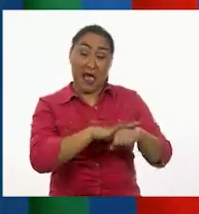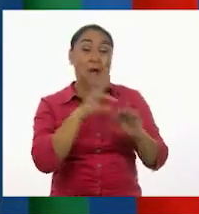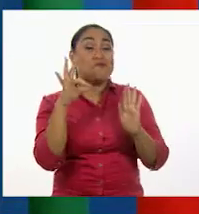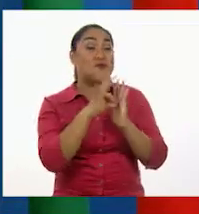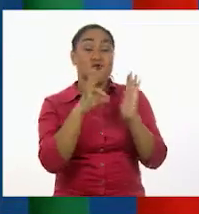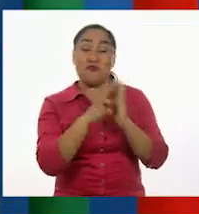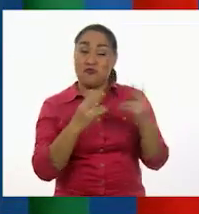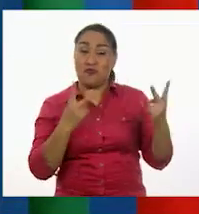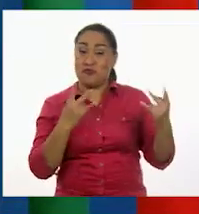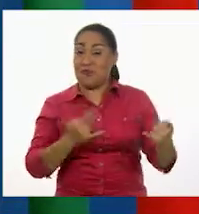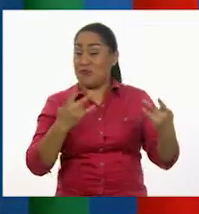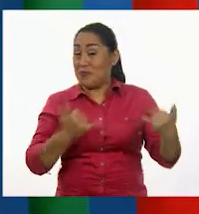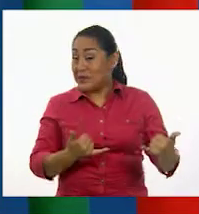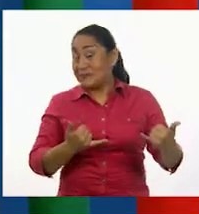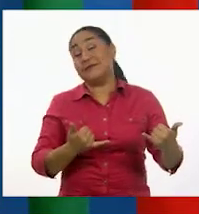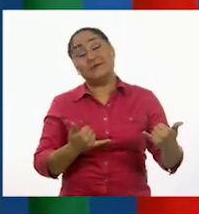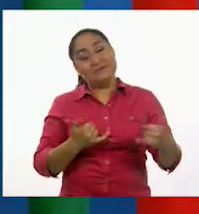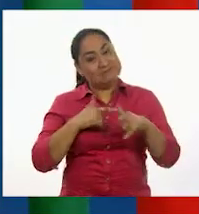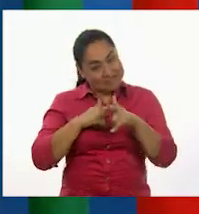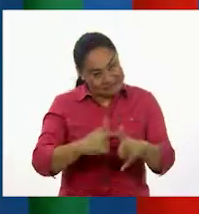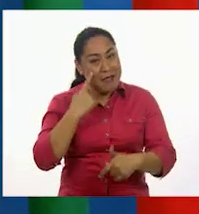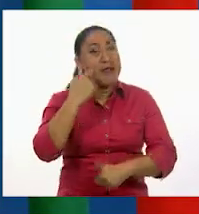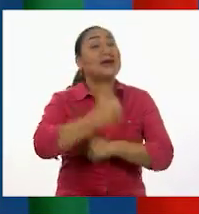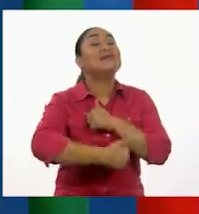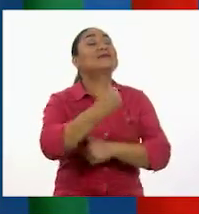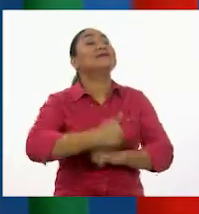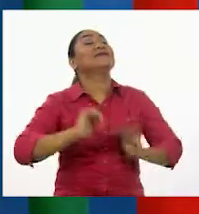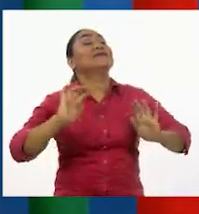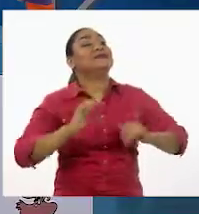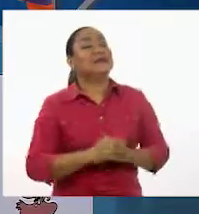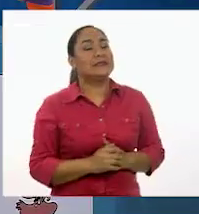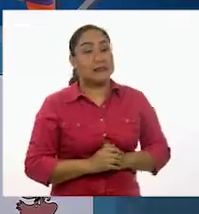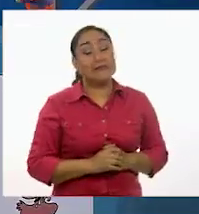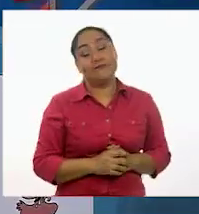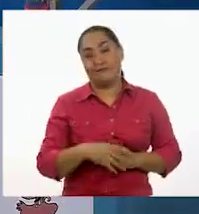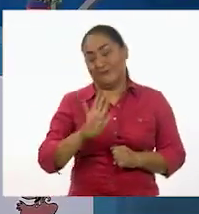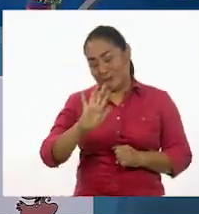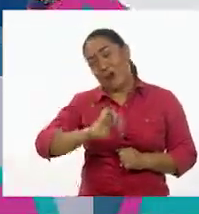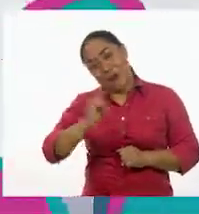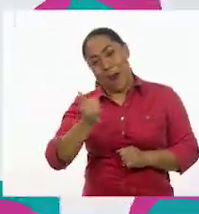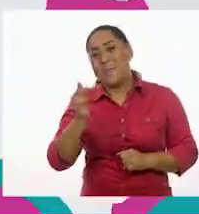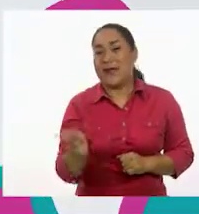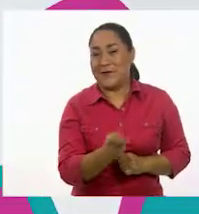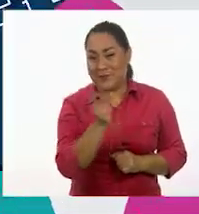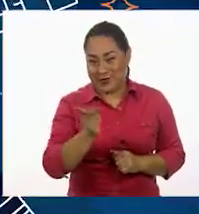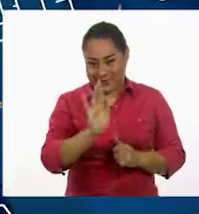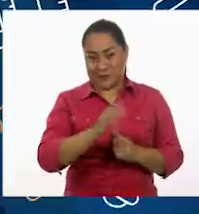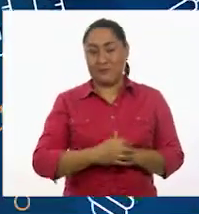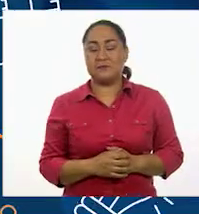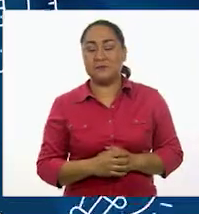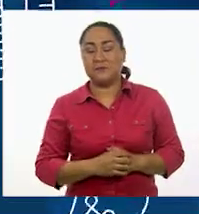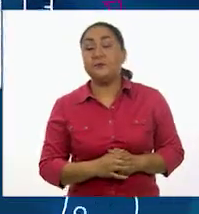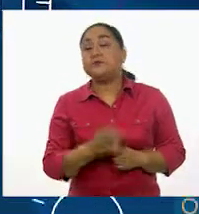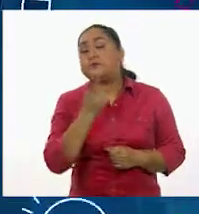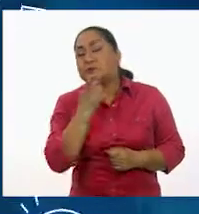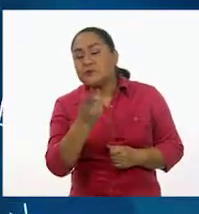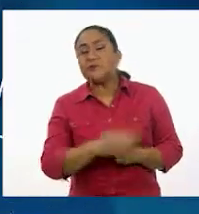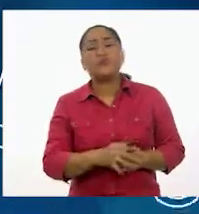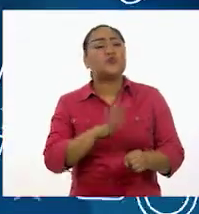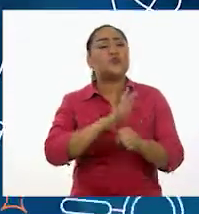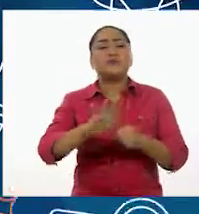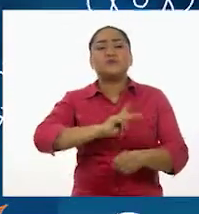puntos, 2 contra 2, así que tenemos que seguir con esto. Es verdad. Vamos a la siguiente pregunta. Dice, ¿qué